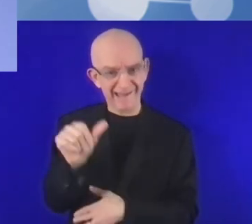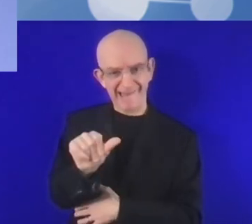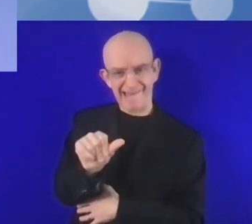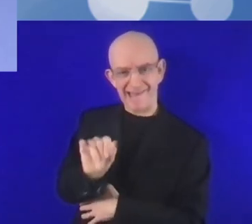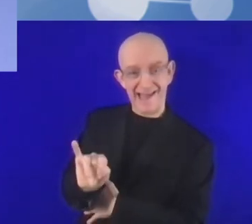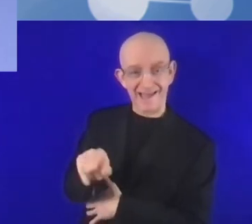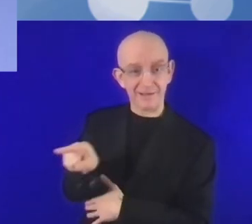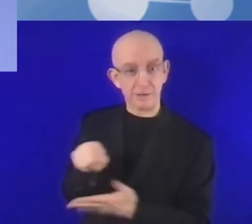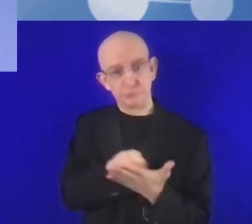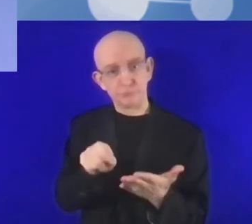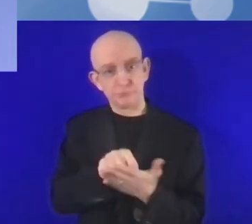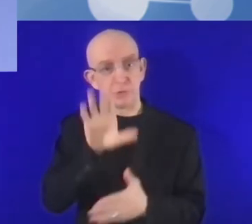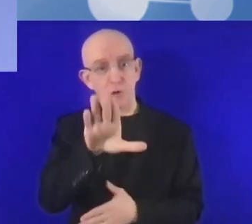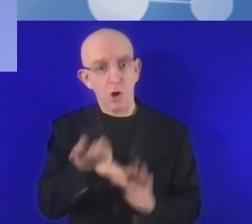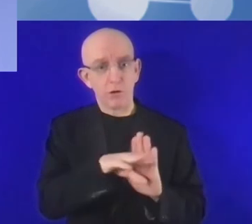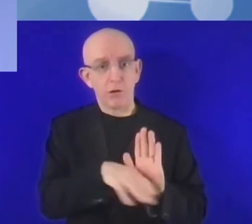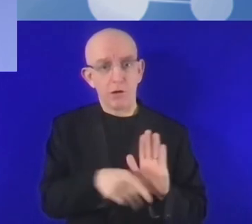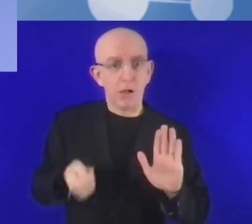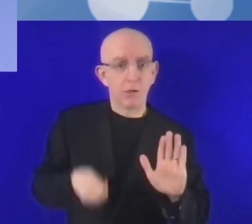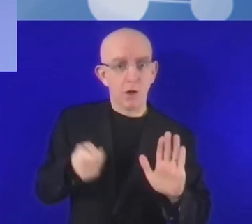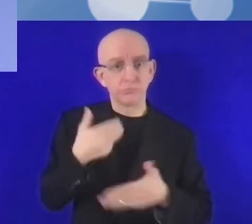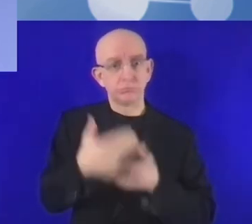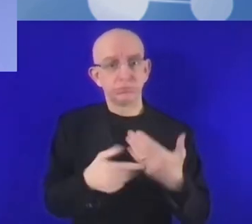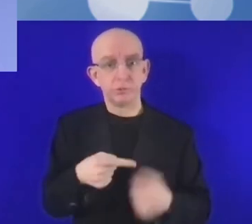Imaginemos la inteligencia artificial que nos